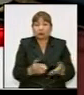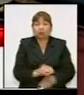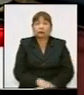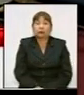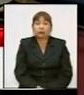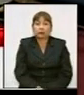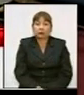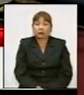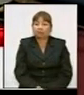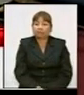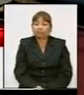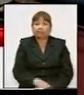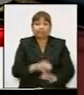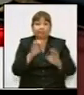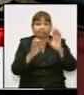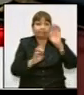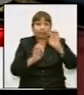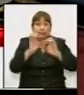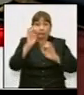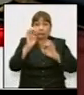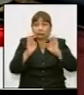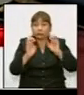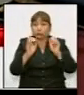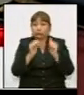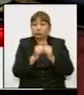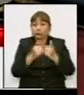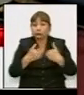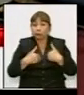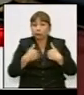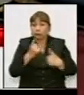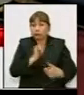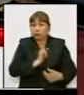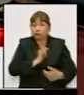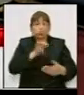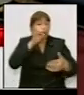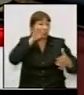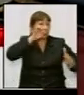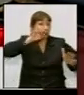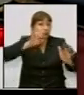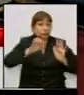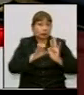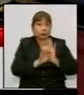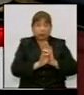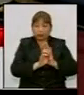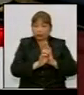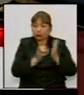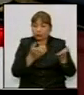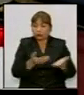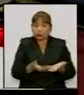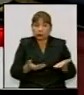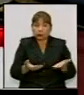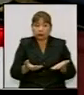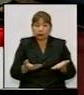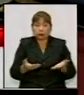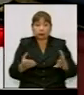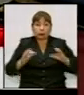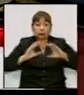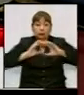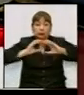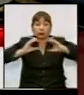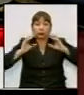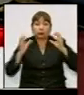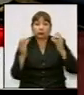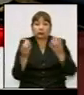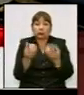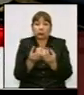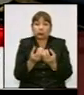favor. Gráficamente y didácticamente puedo yo hacer un ejemplo. Este es el ciberespacio de la Fuerza Aérea, el conjunto de